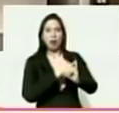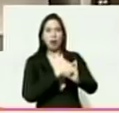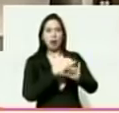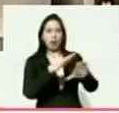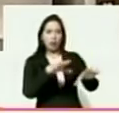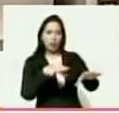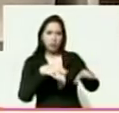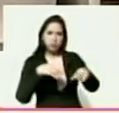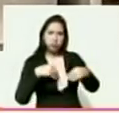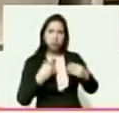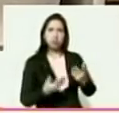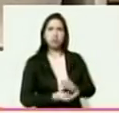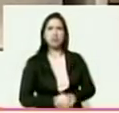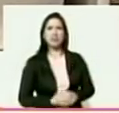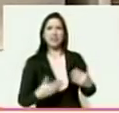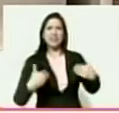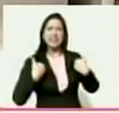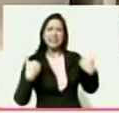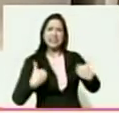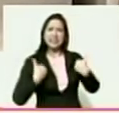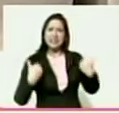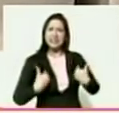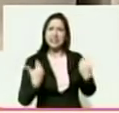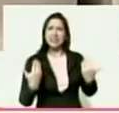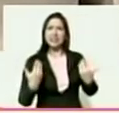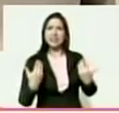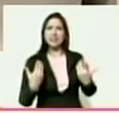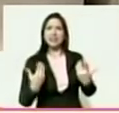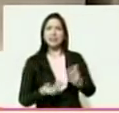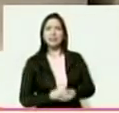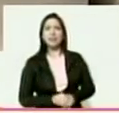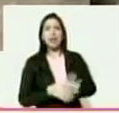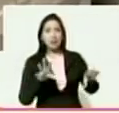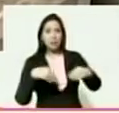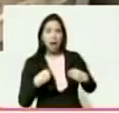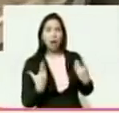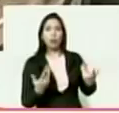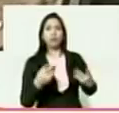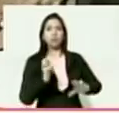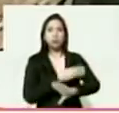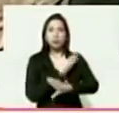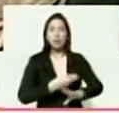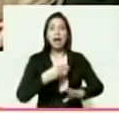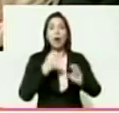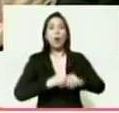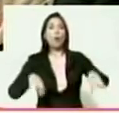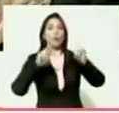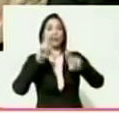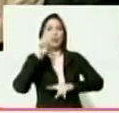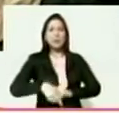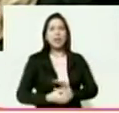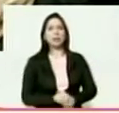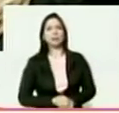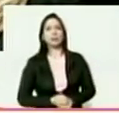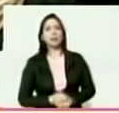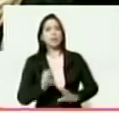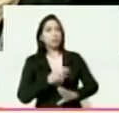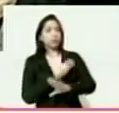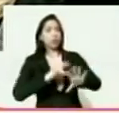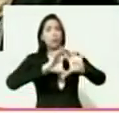aceptado por el concierto de las Naciones Unidas, por el concierto de las naciones del planeta,